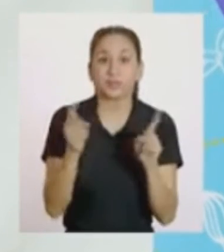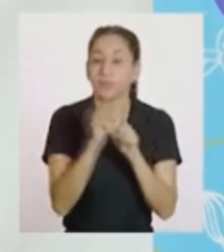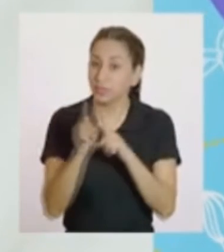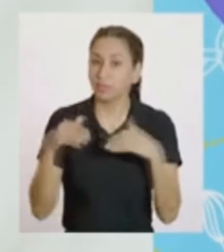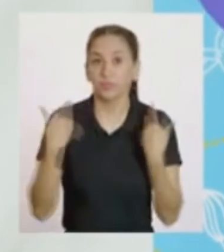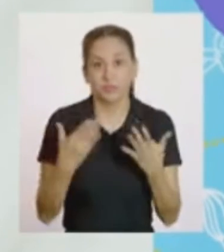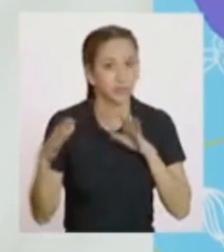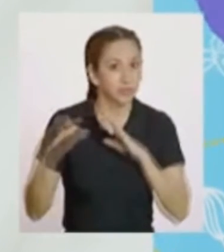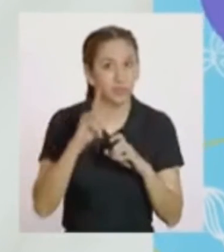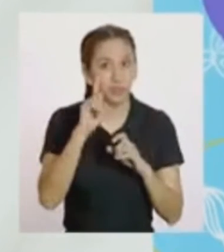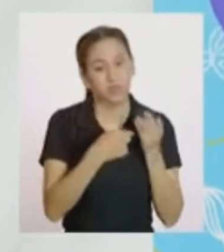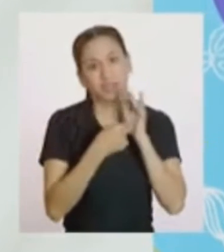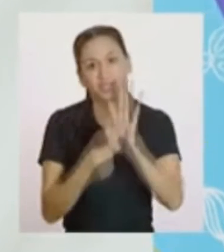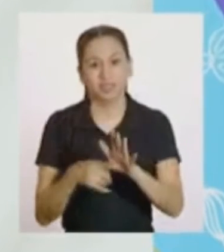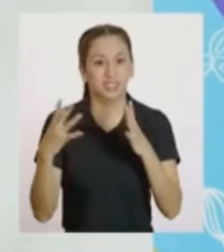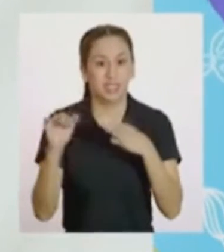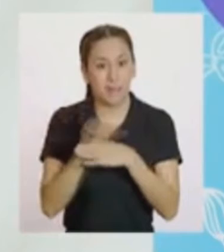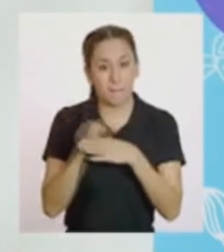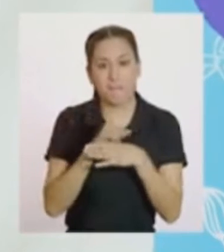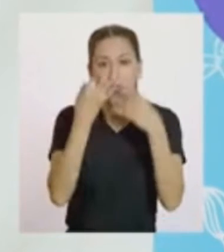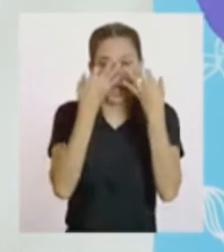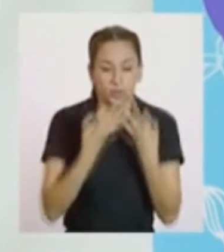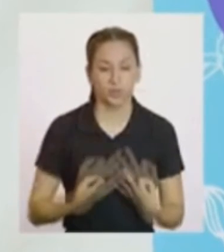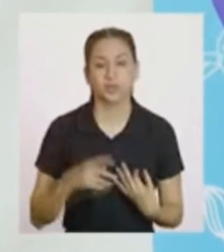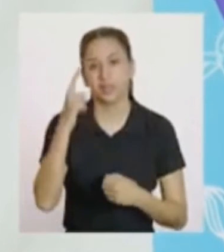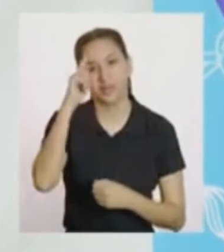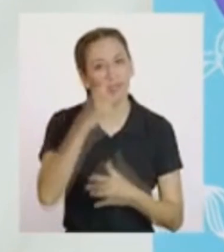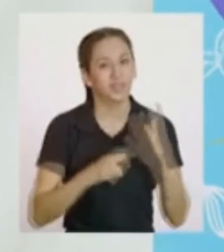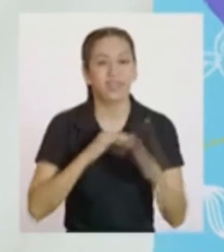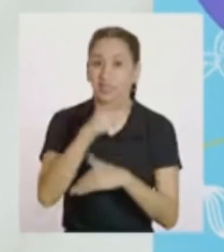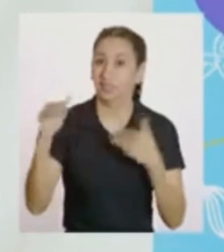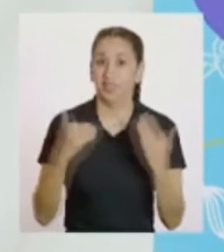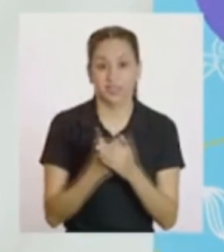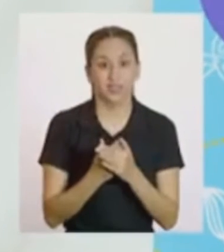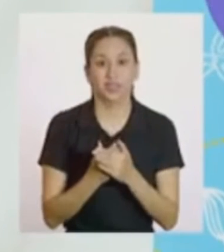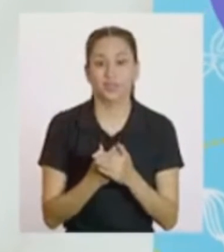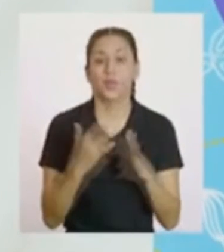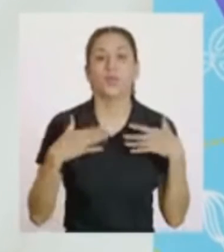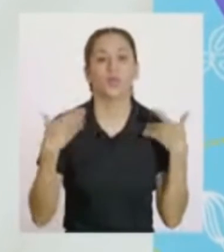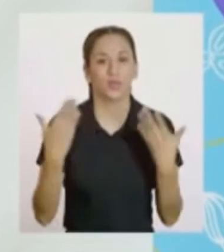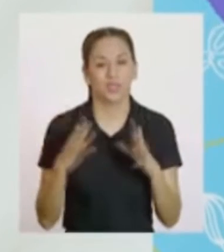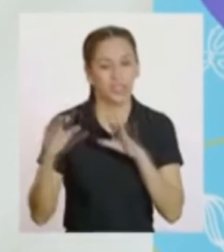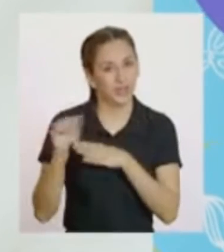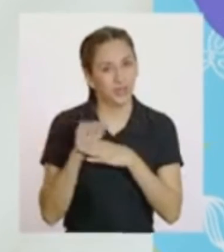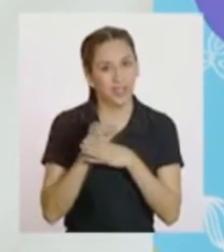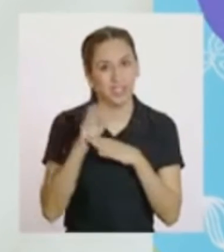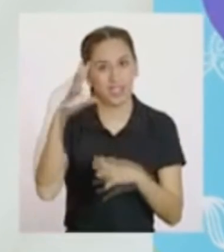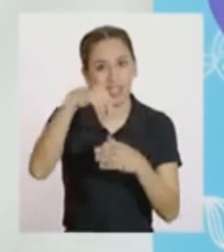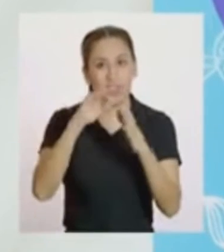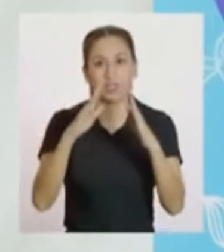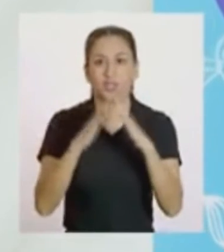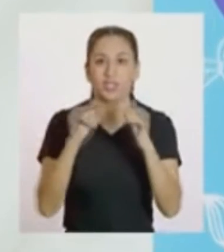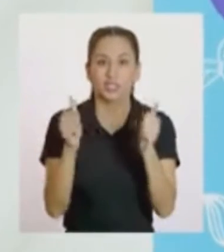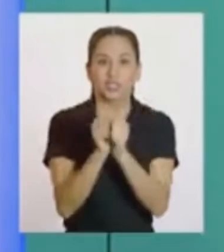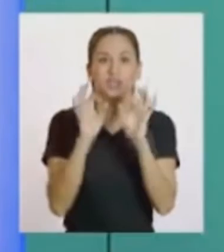podríamos hacer una demostración de ejercicios de relajación para que todas y todos puedan practicar en casa con